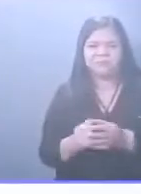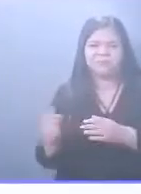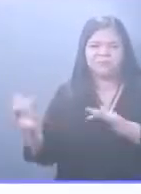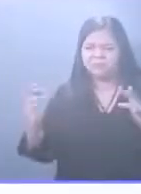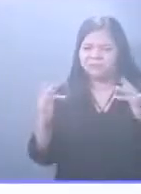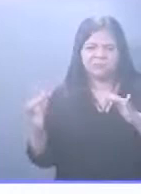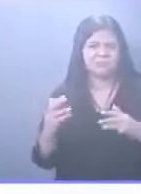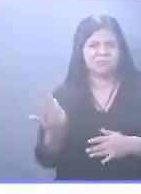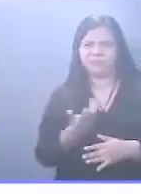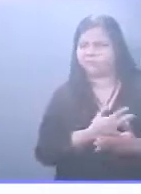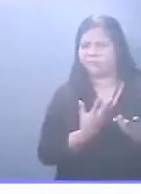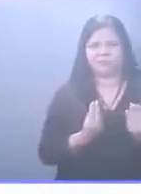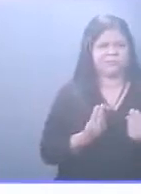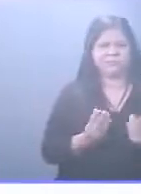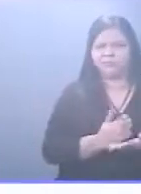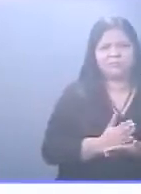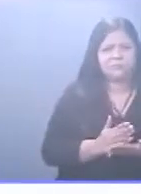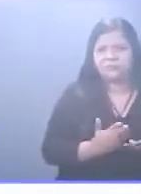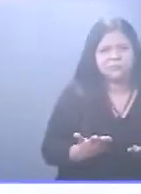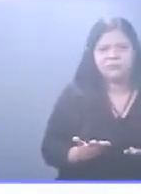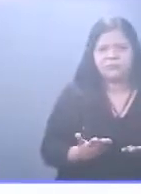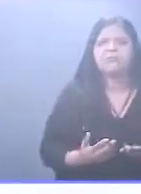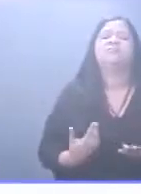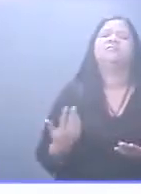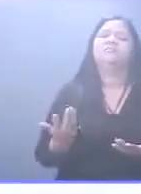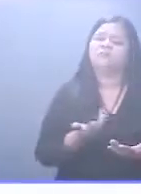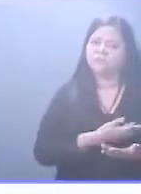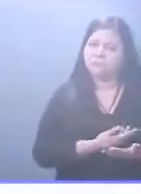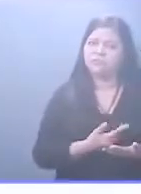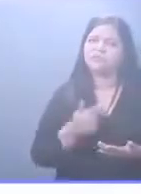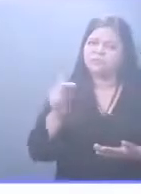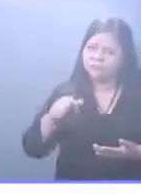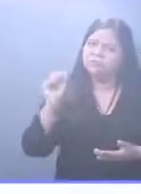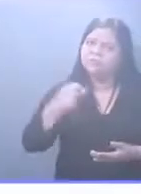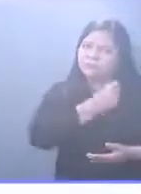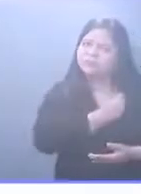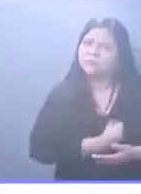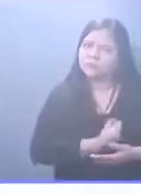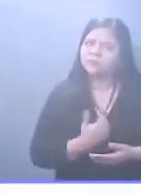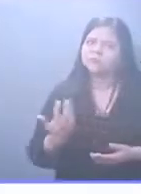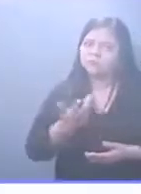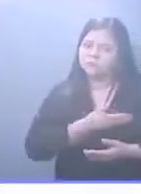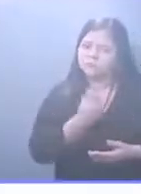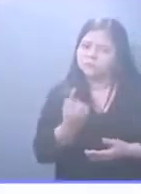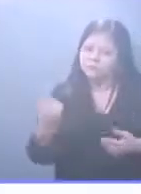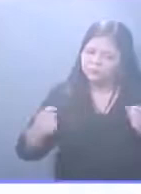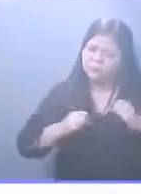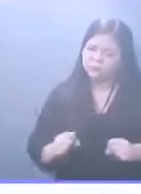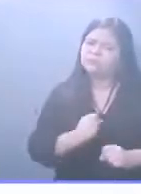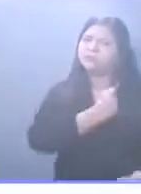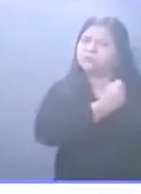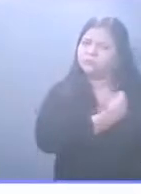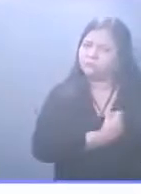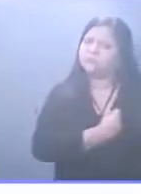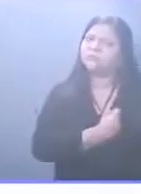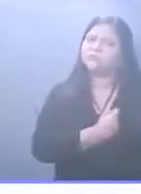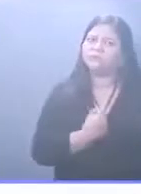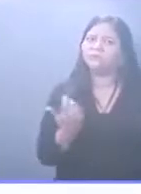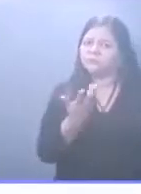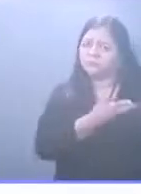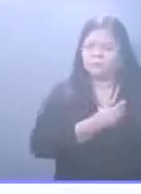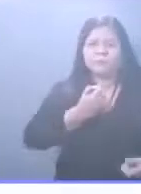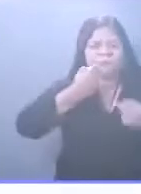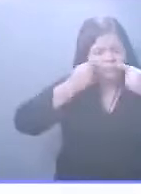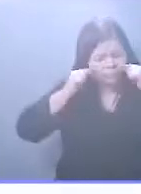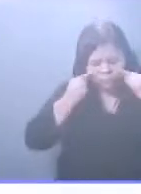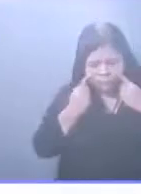nosotros no nos tiemblan los pies. Lo que ha sucedido nos duele. Nuestros muertos nos duelen. Los hemos